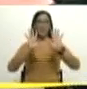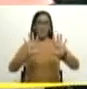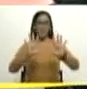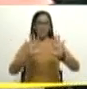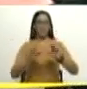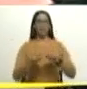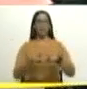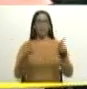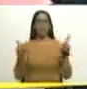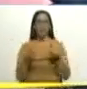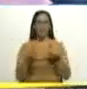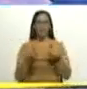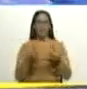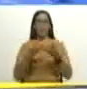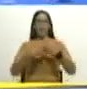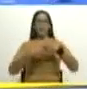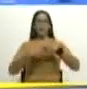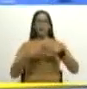de la construcción.